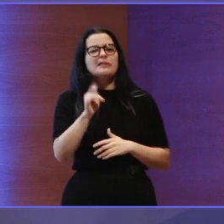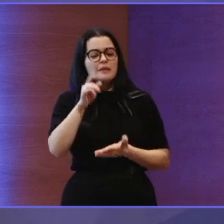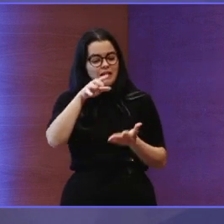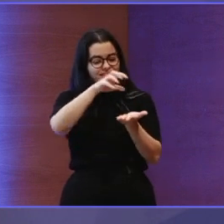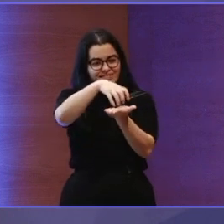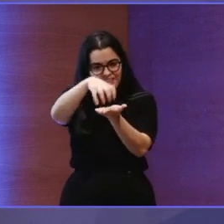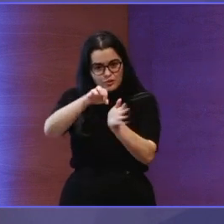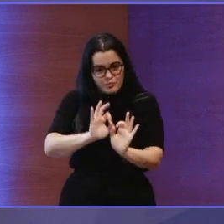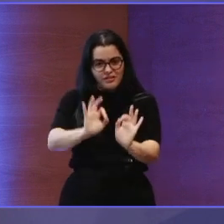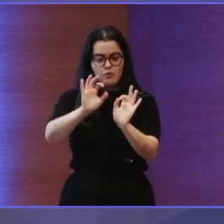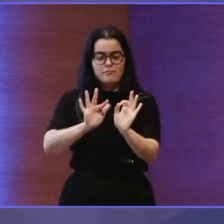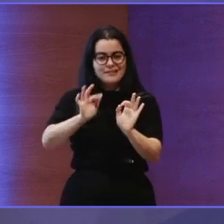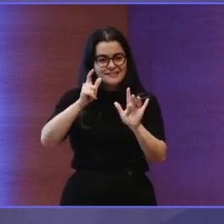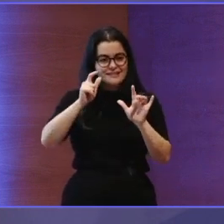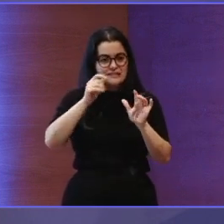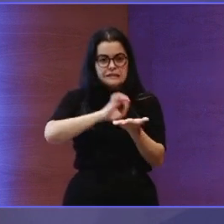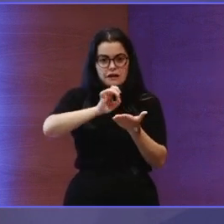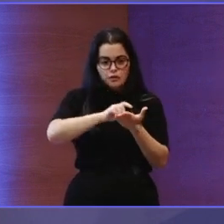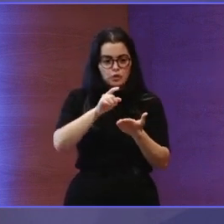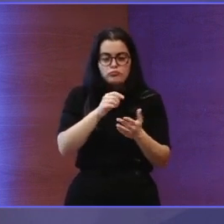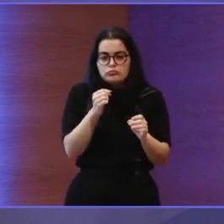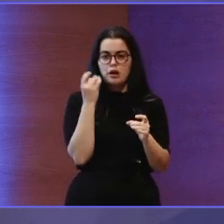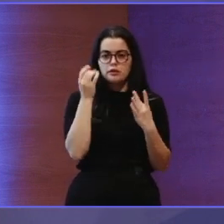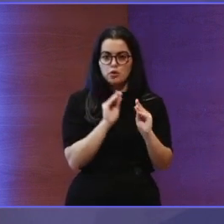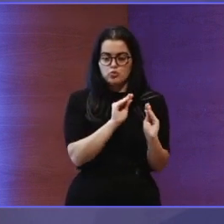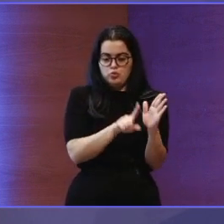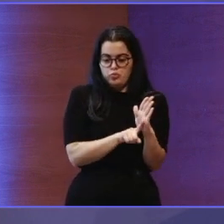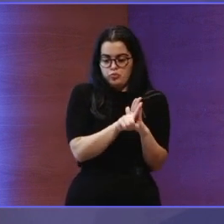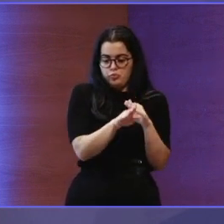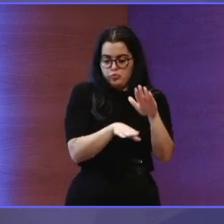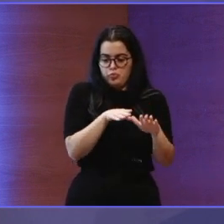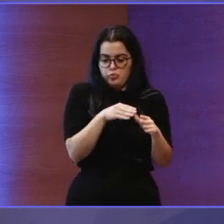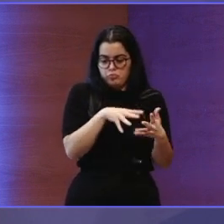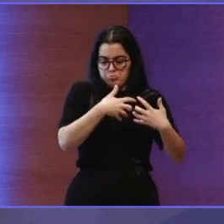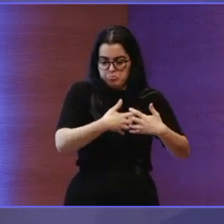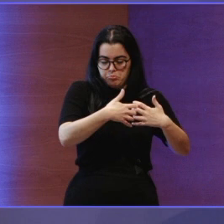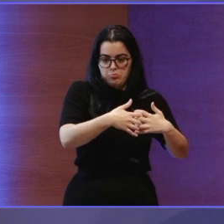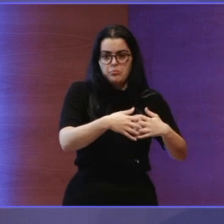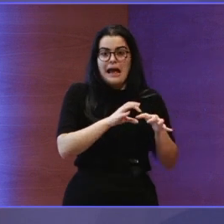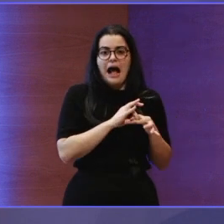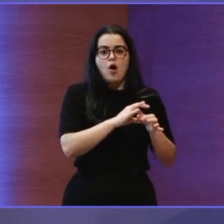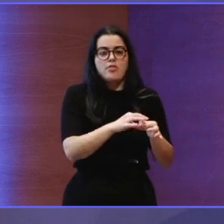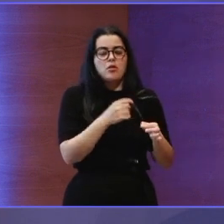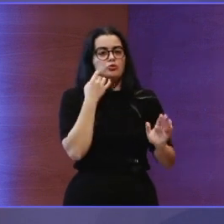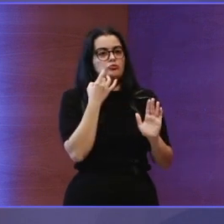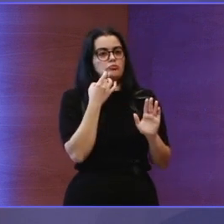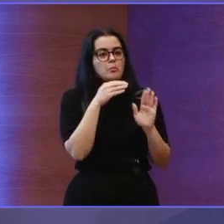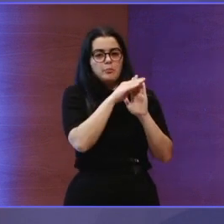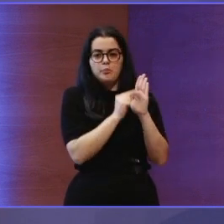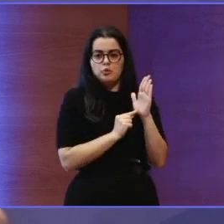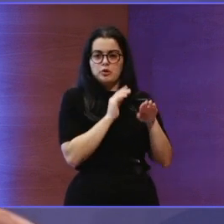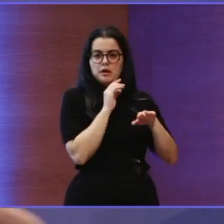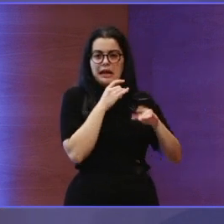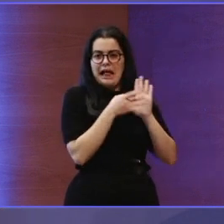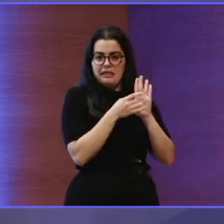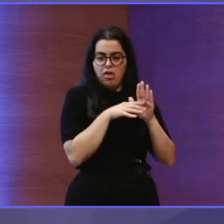servicios desarrollan sus actividades de acuerdo a los estándares y a Los criterios de calidad que se han establecido previamente Y también si